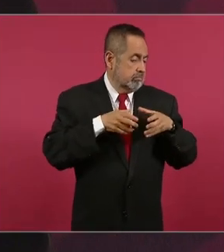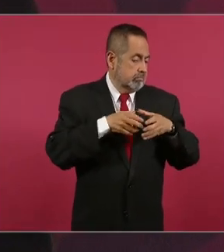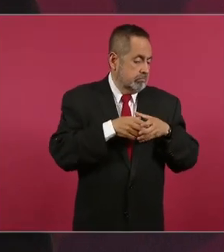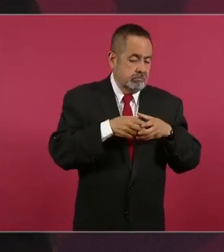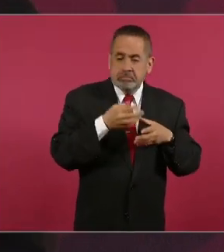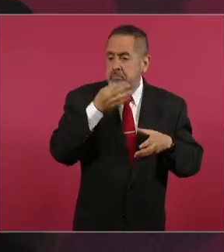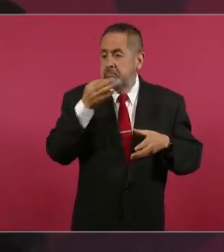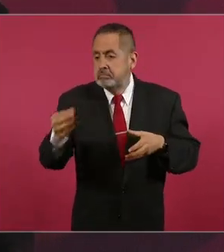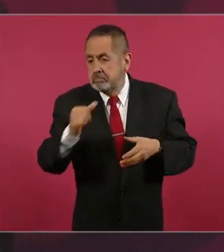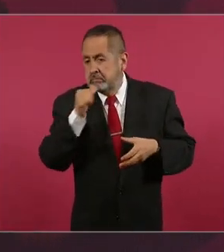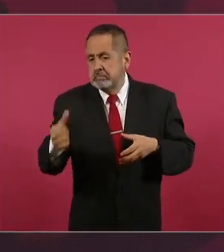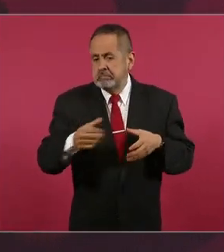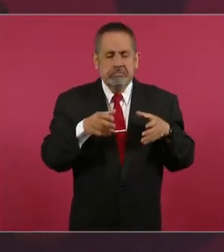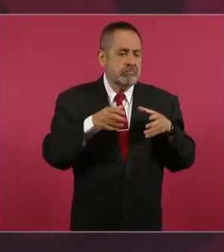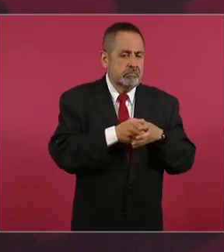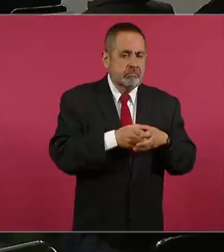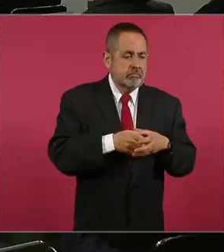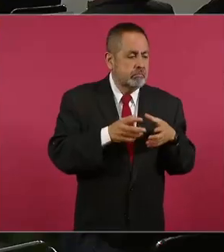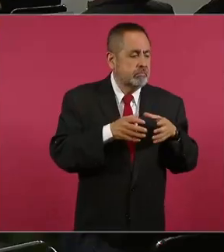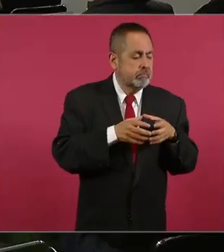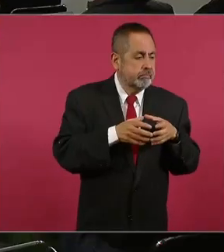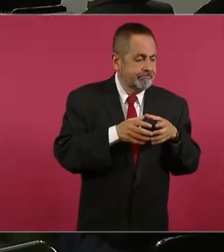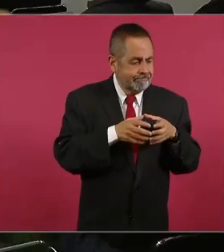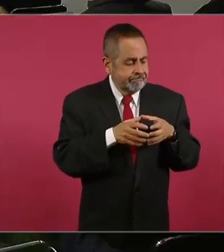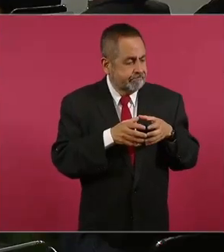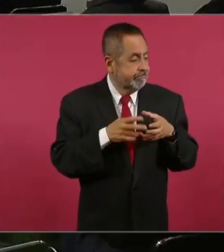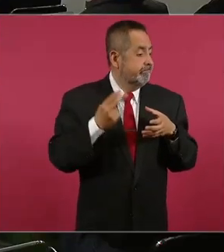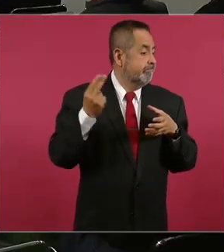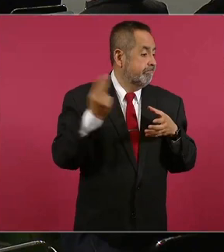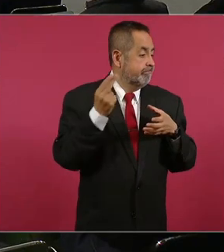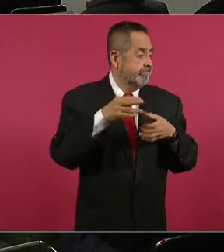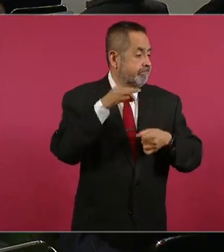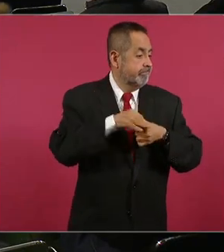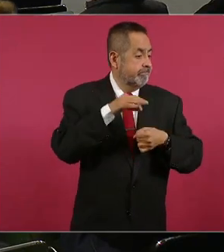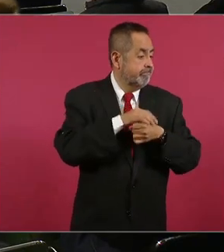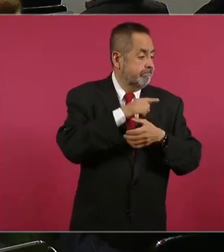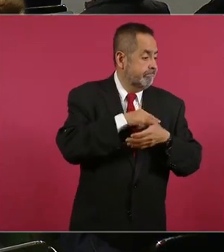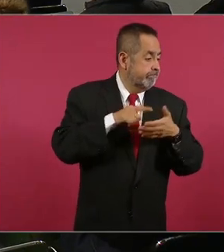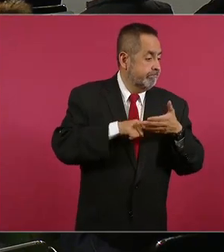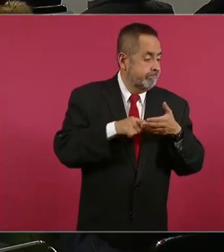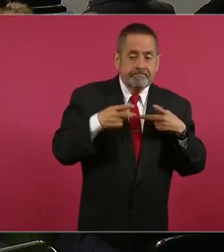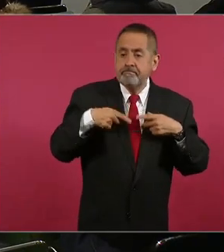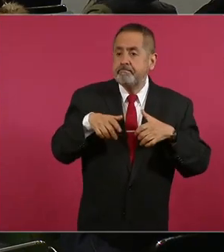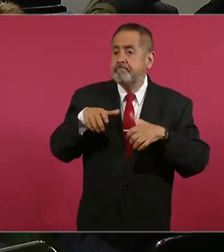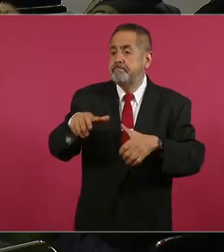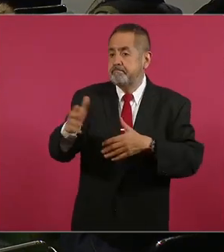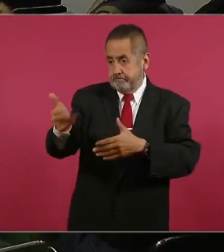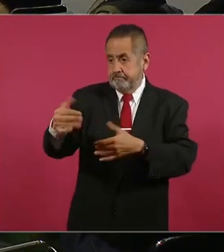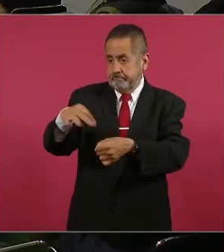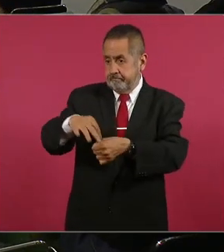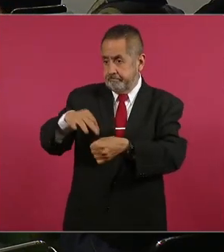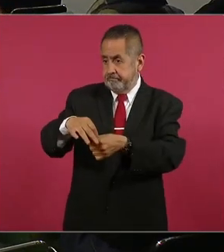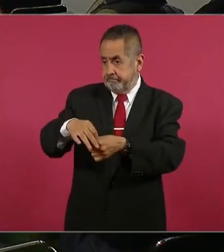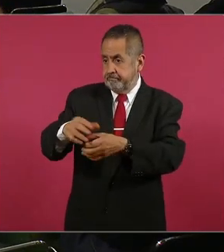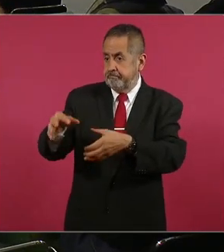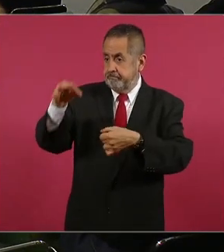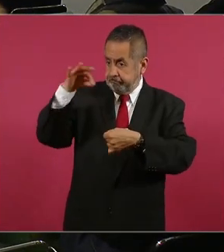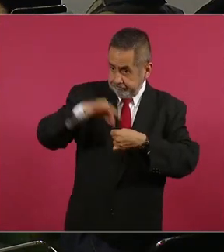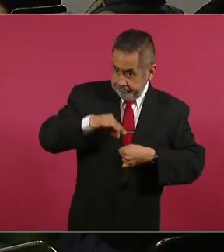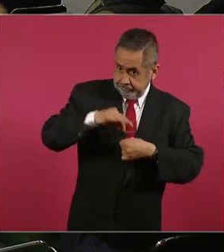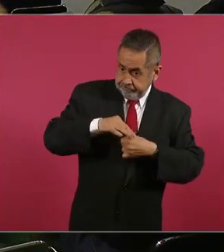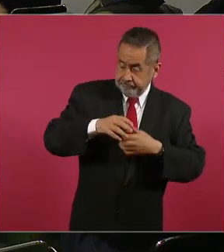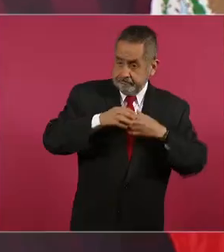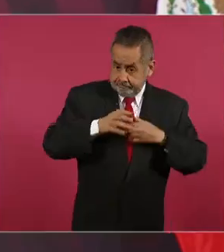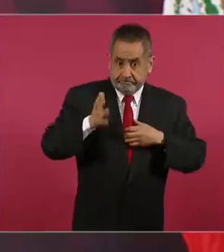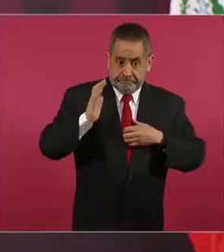el pueblo lo volteaban a ver, y más al pueblo raso, cuando necesitaban